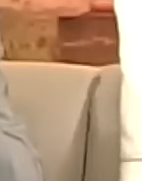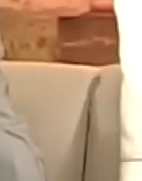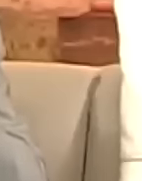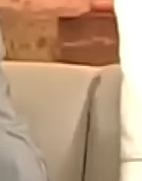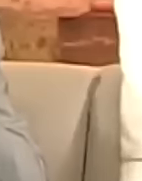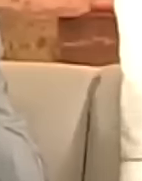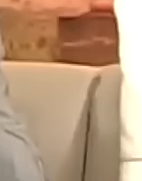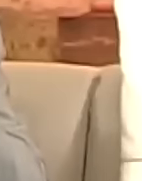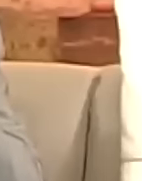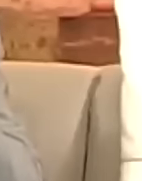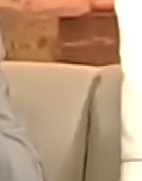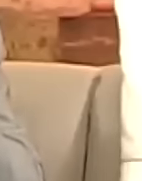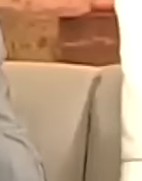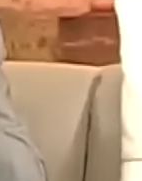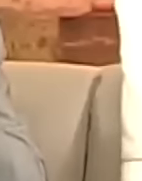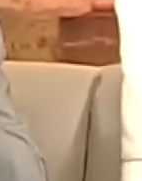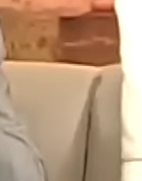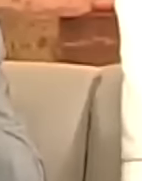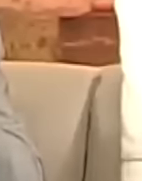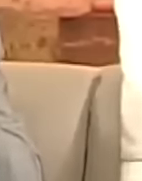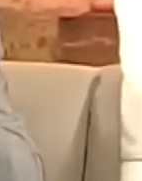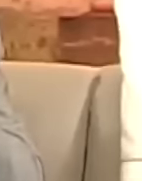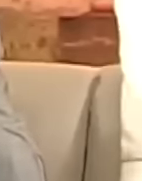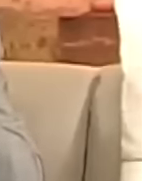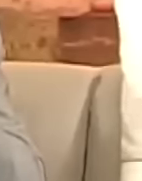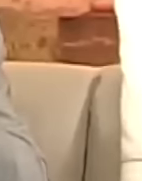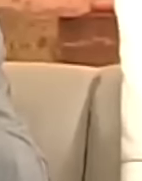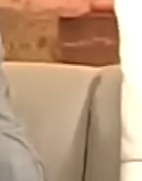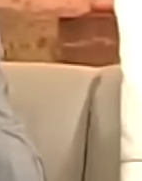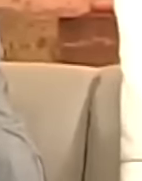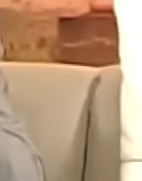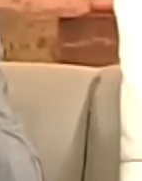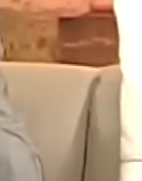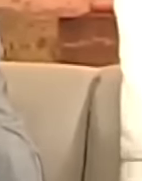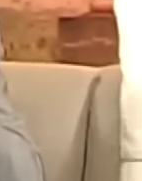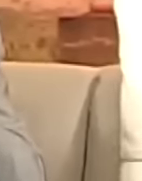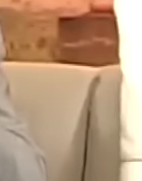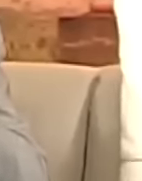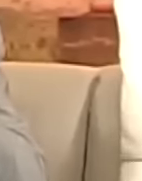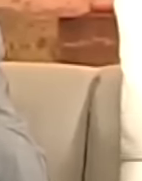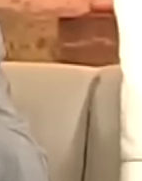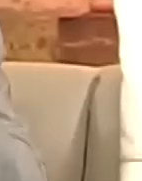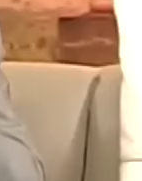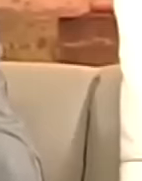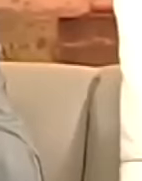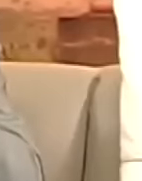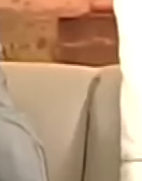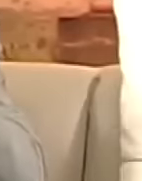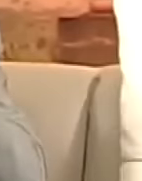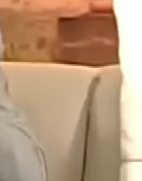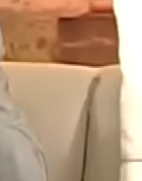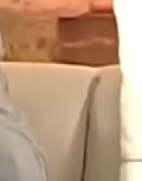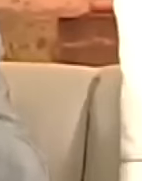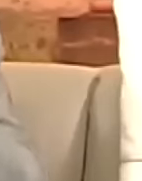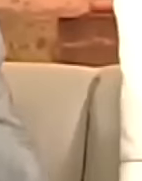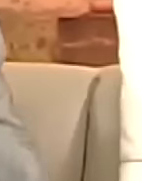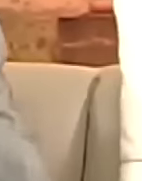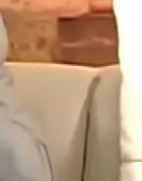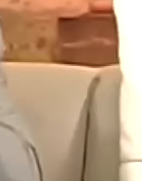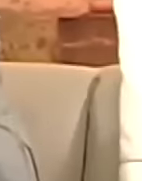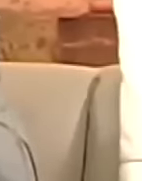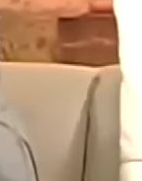sobre Venezuela, más temprano que tarde. Tiempos de victoria, tiempos de goleada, tiempos de